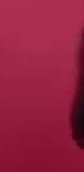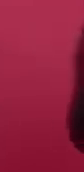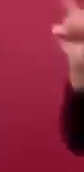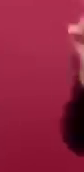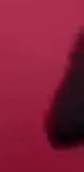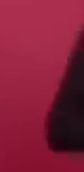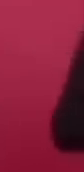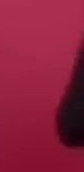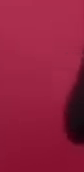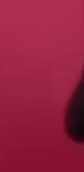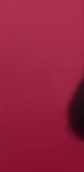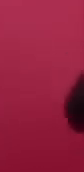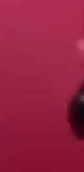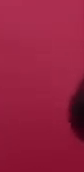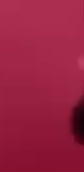Entonces,